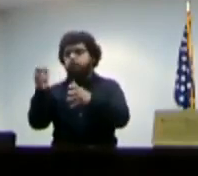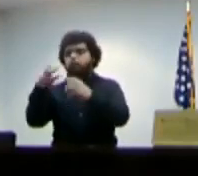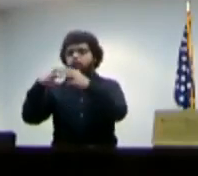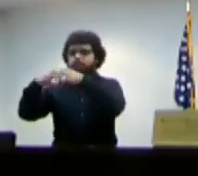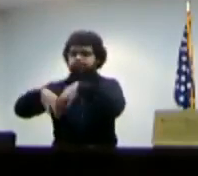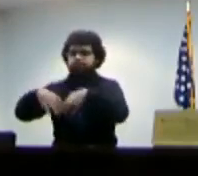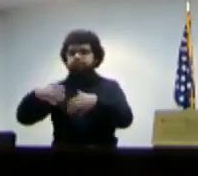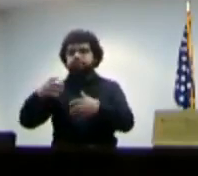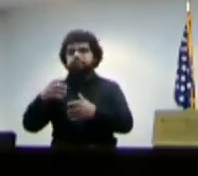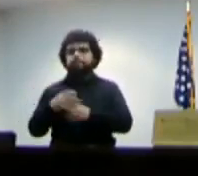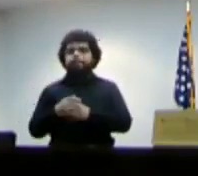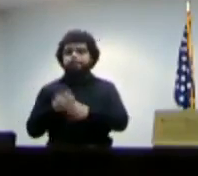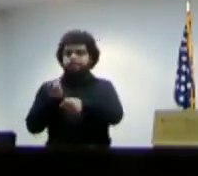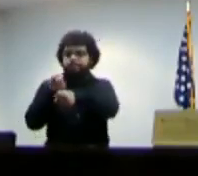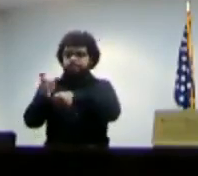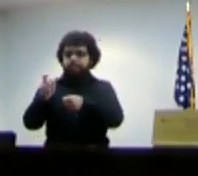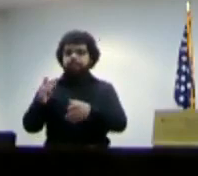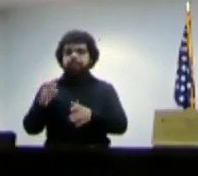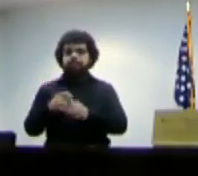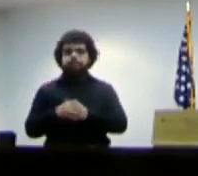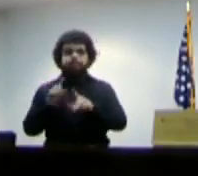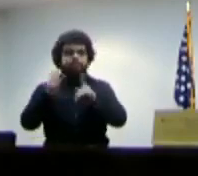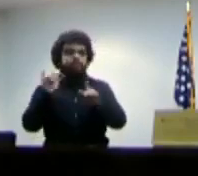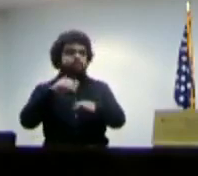algo operación normal.